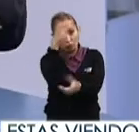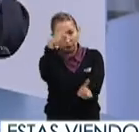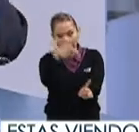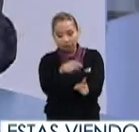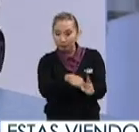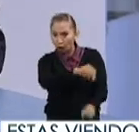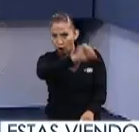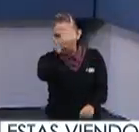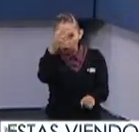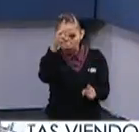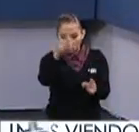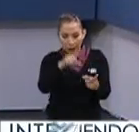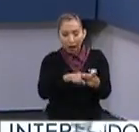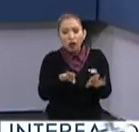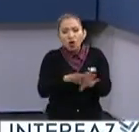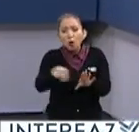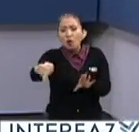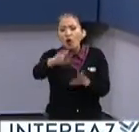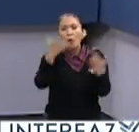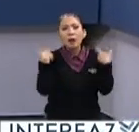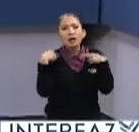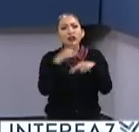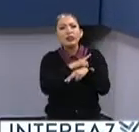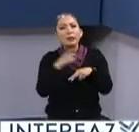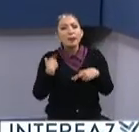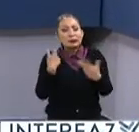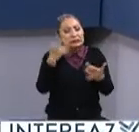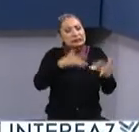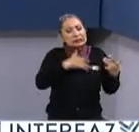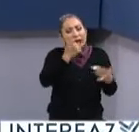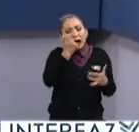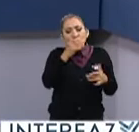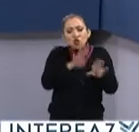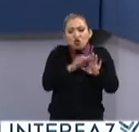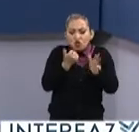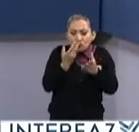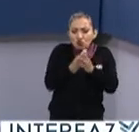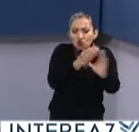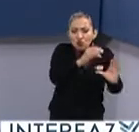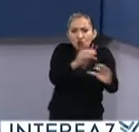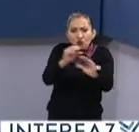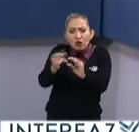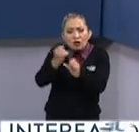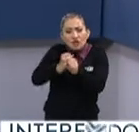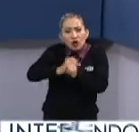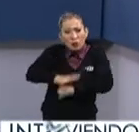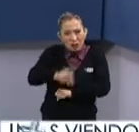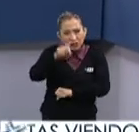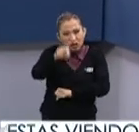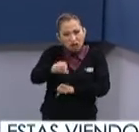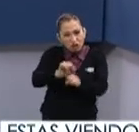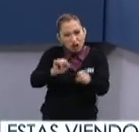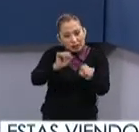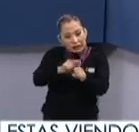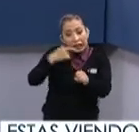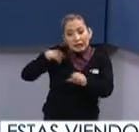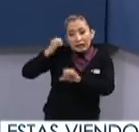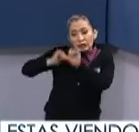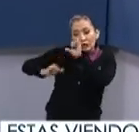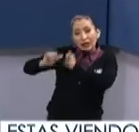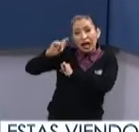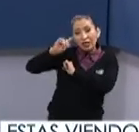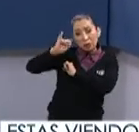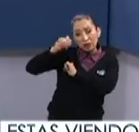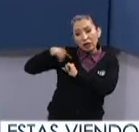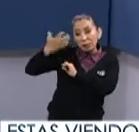ejemplo. Otra más fue cómo los profesores tenemos que sensibilizar a los estudiantes mediante la información sociológica y antropológica